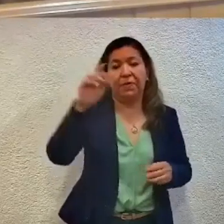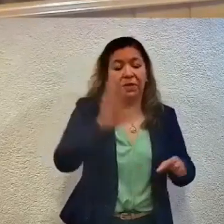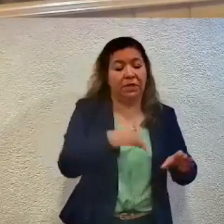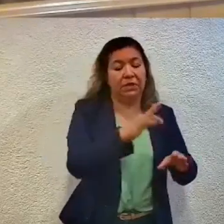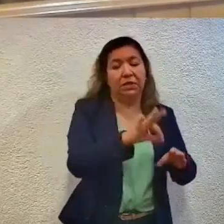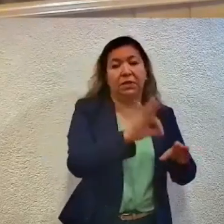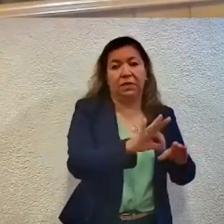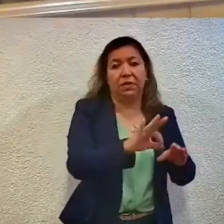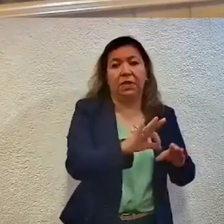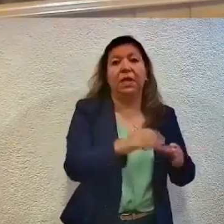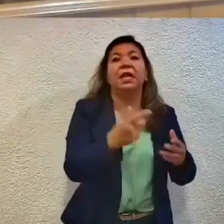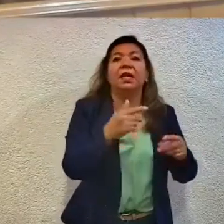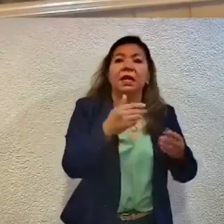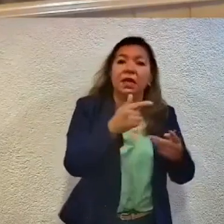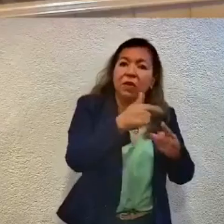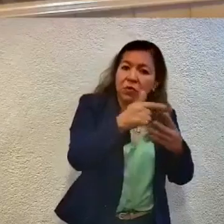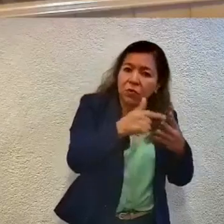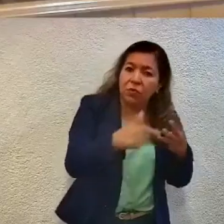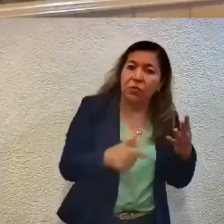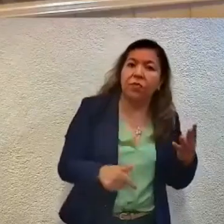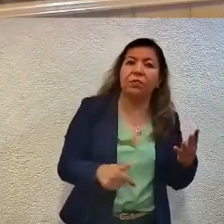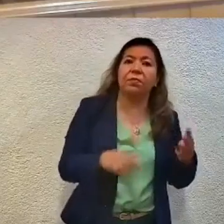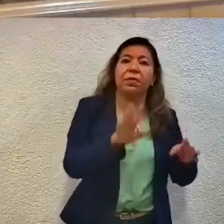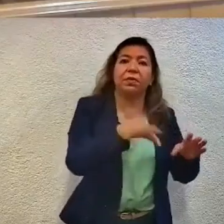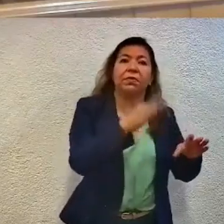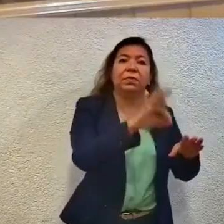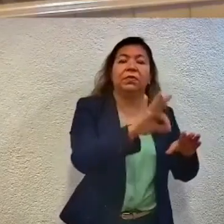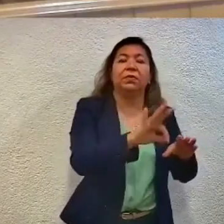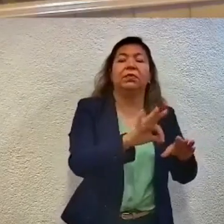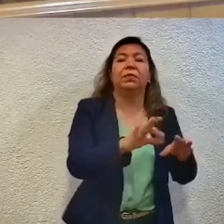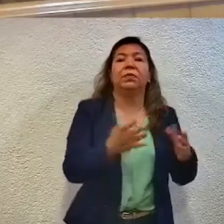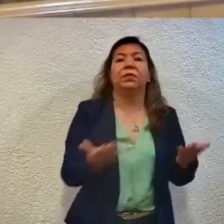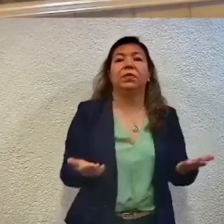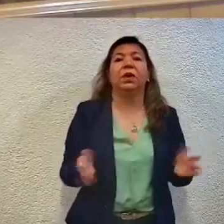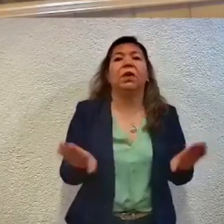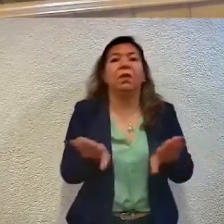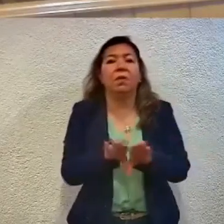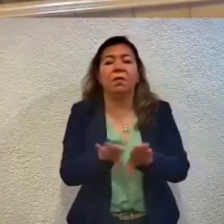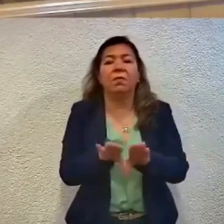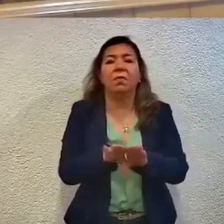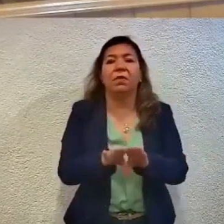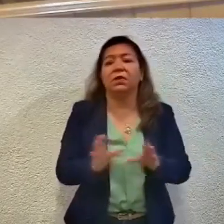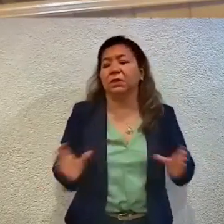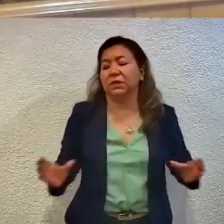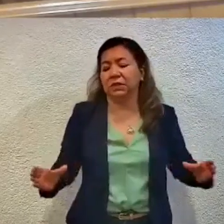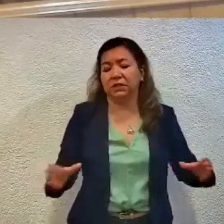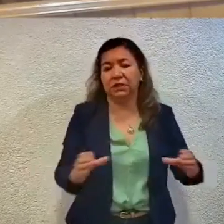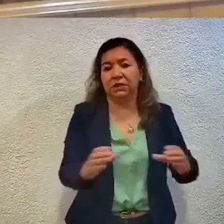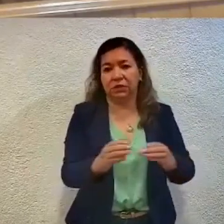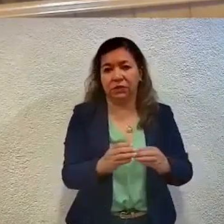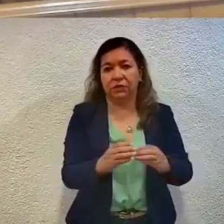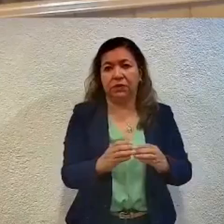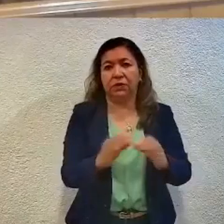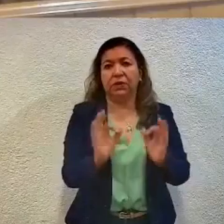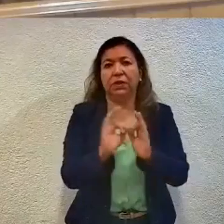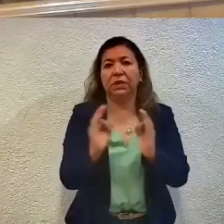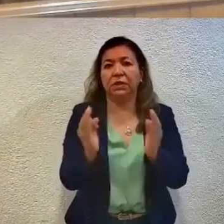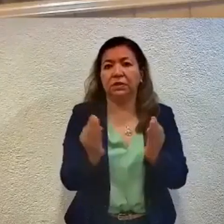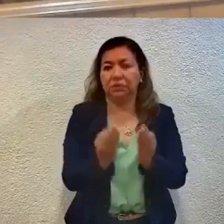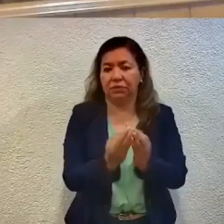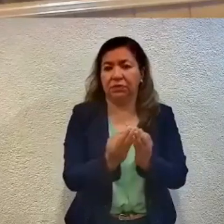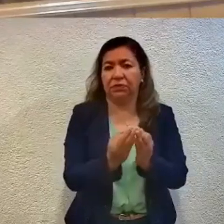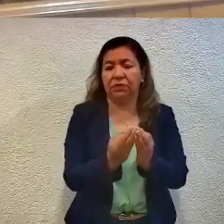electoral, la jornada electoral y el cómputo de los votos, omitiendo señalar cómo es que se reúnen los